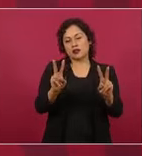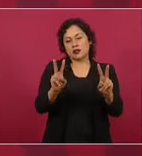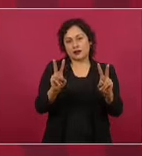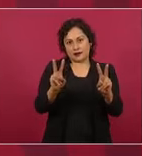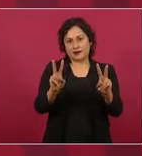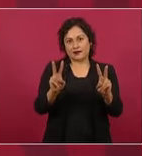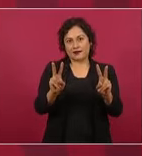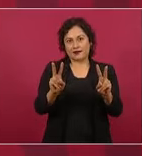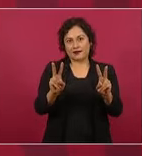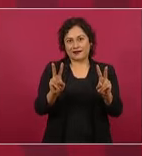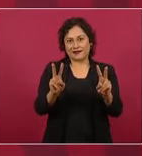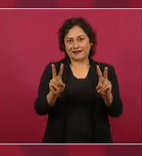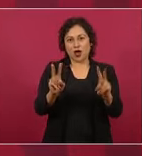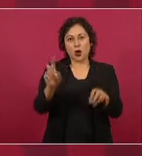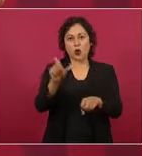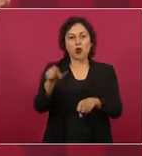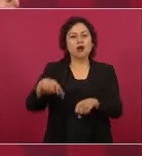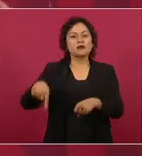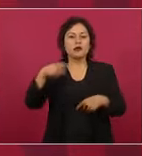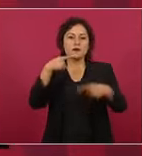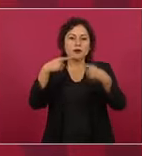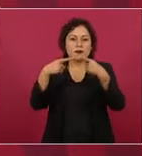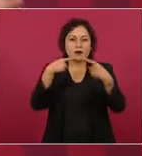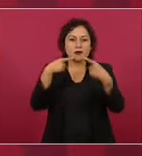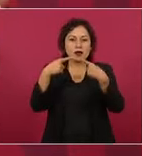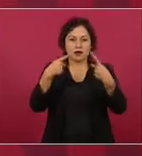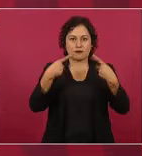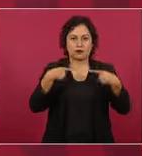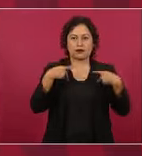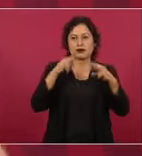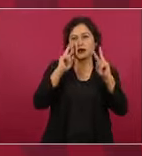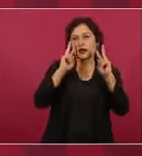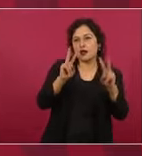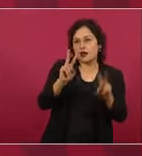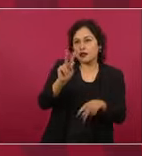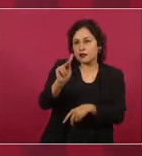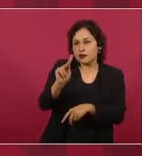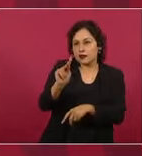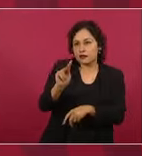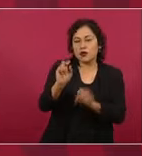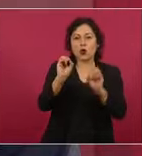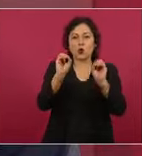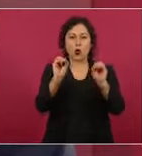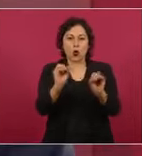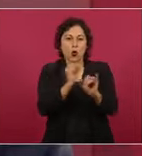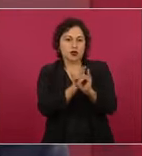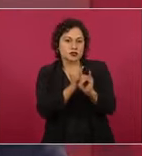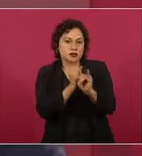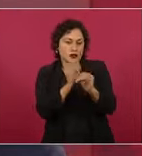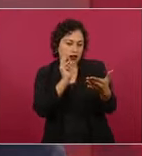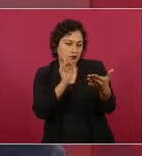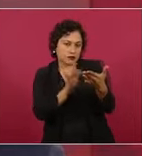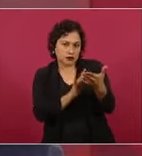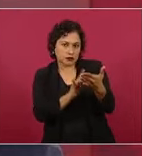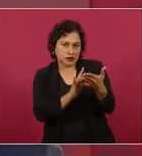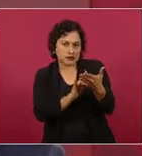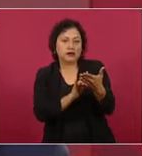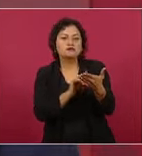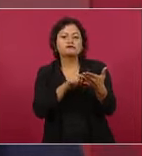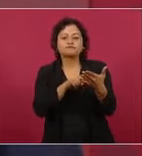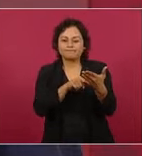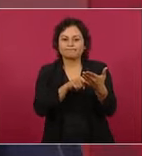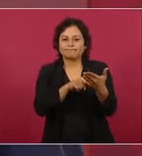estuviese pegada a la televisión, a las tablas de internet o de las